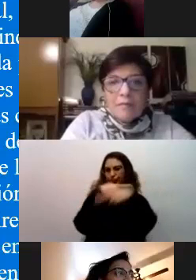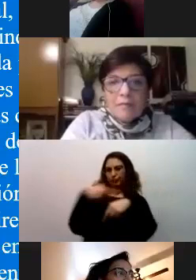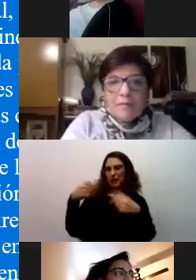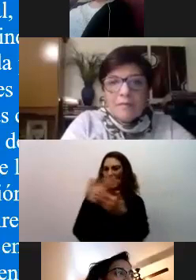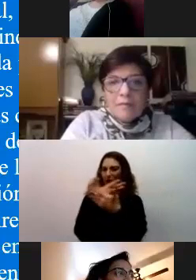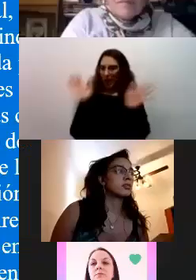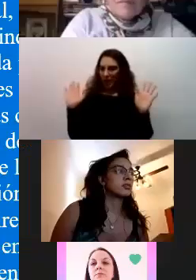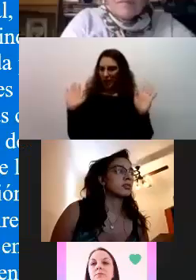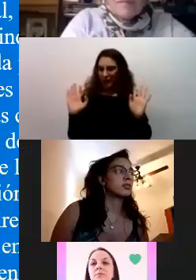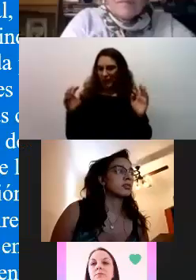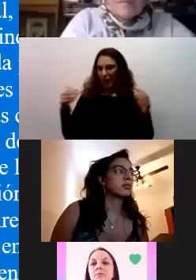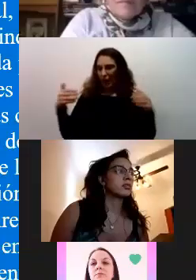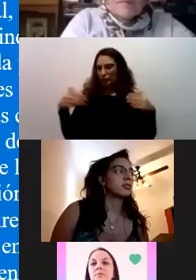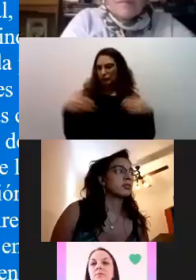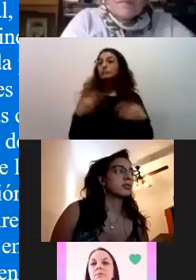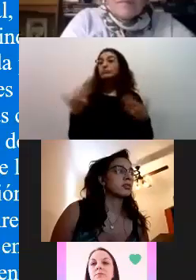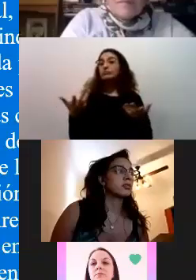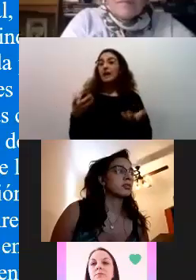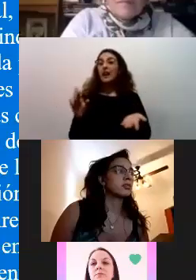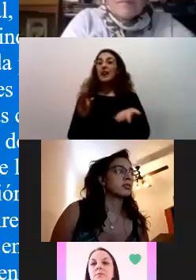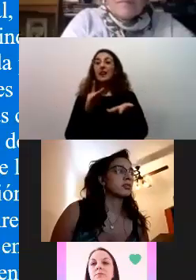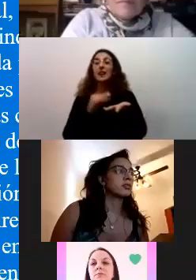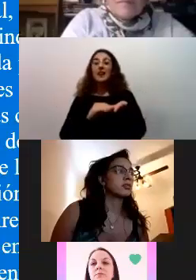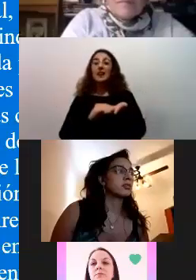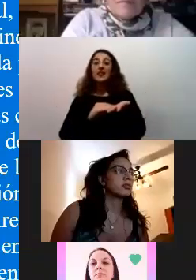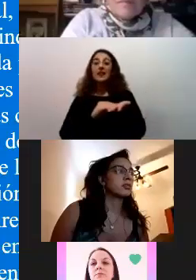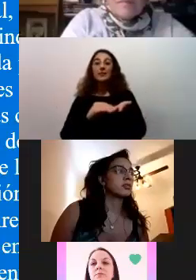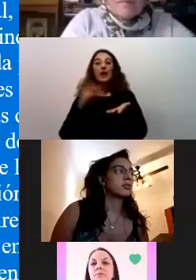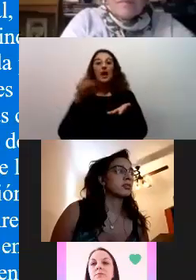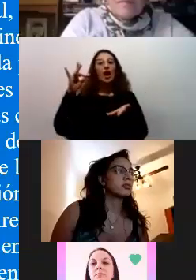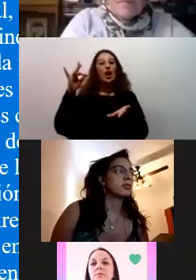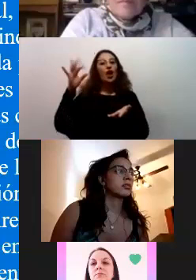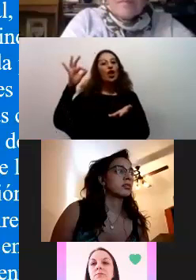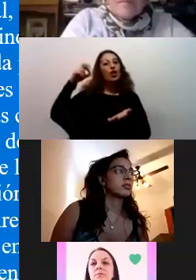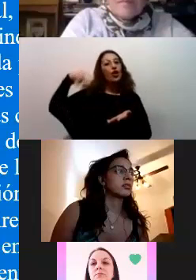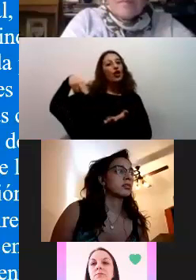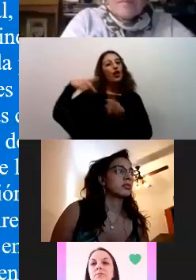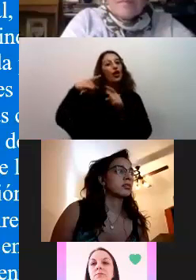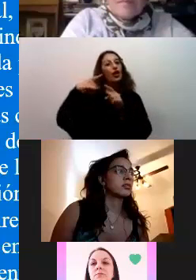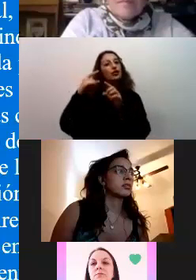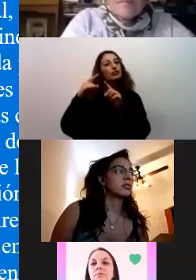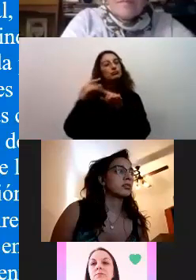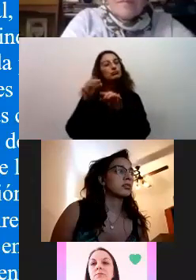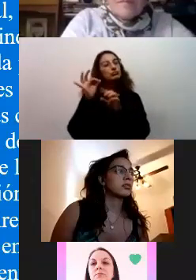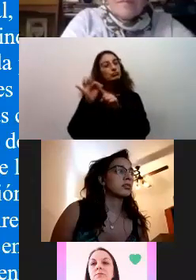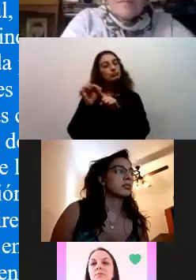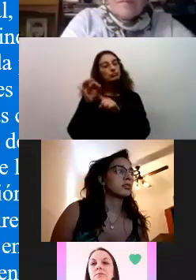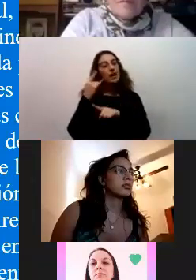estableció el diputado Don Quín, formoseño, y